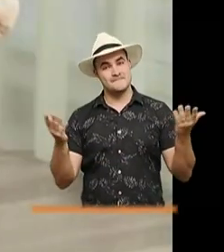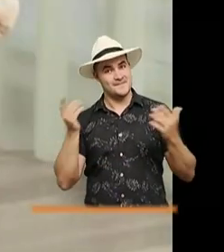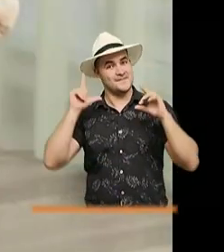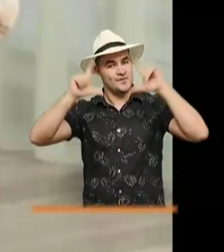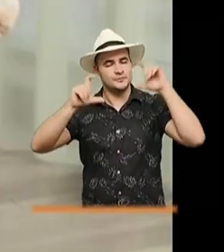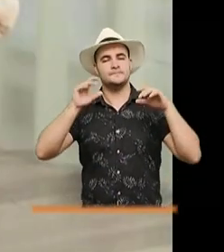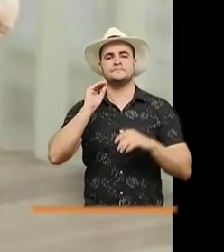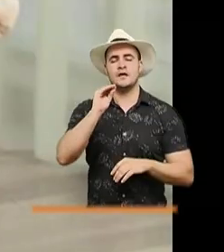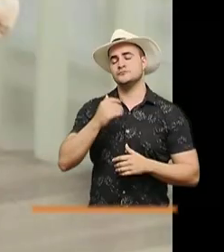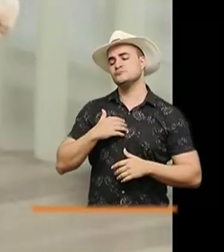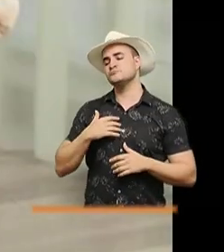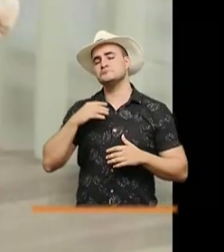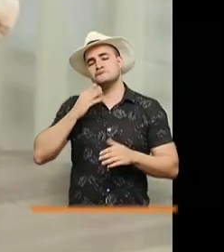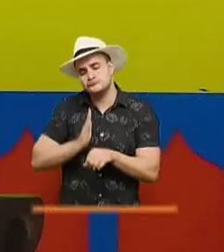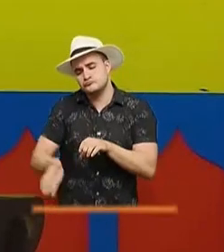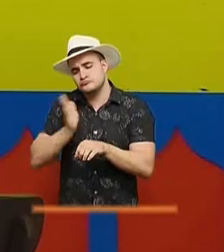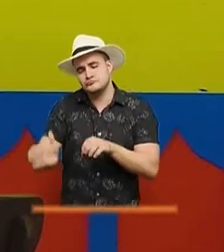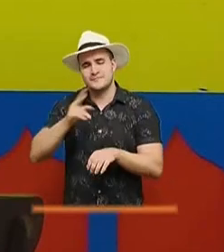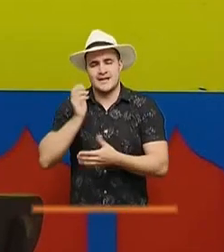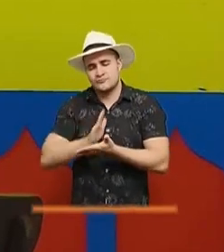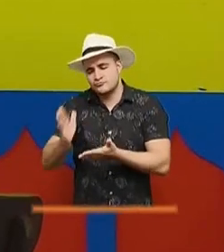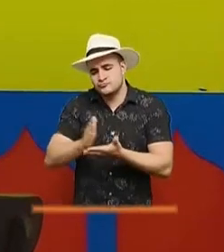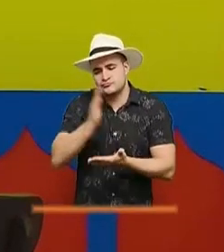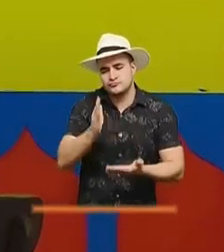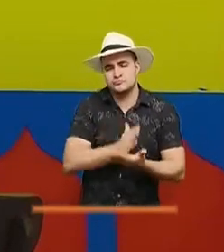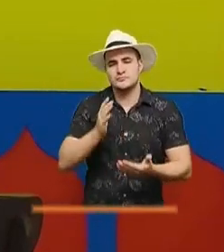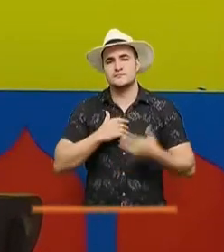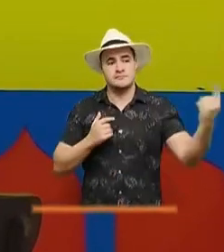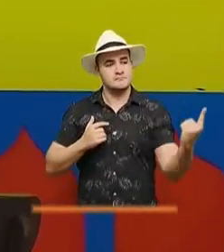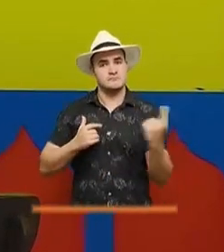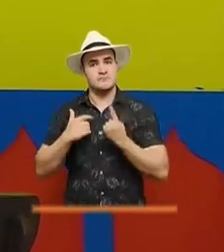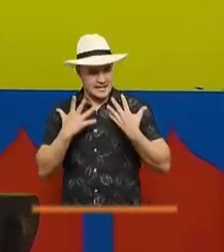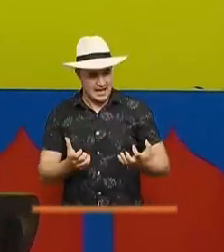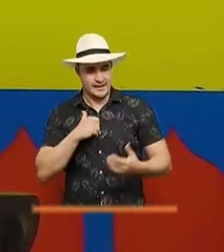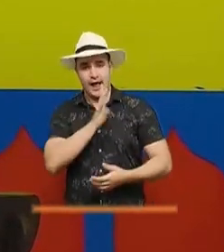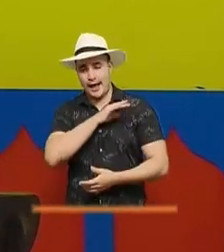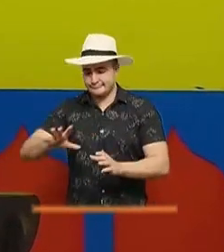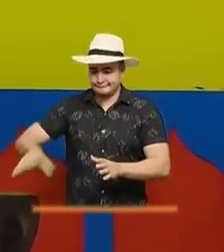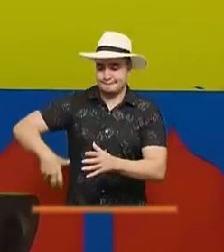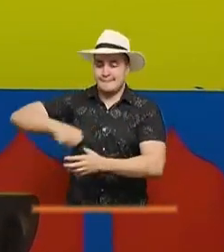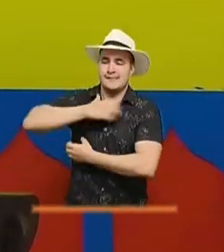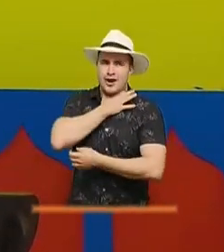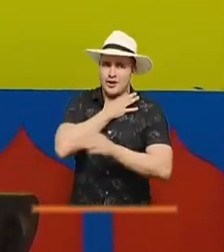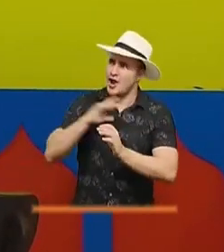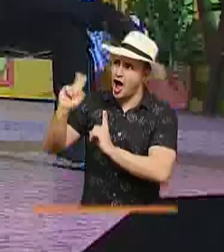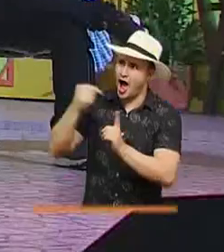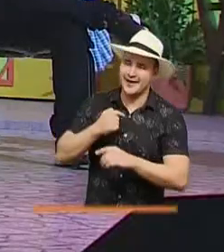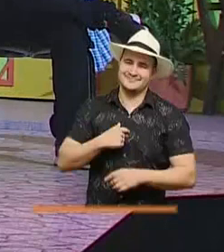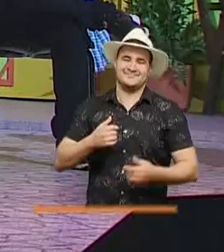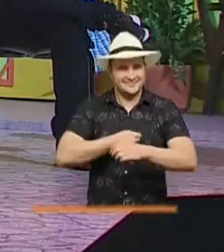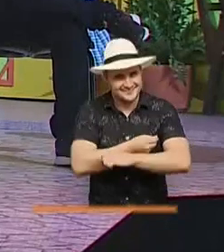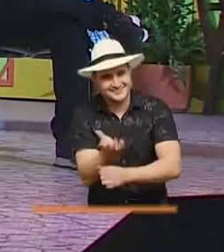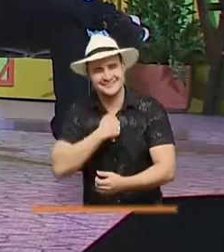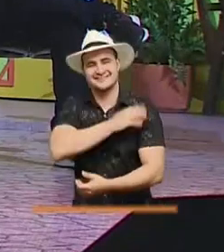el carnicero, conocido como Pacho, ahí le empacó el muchacho. ¡Trobe, trobe,